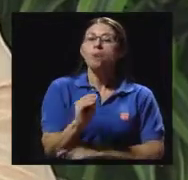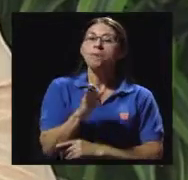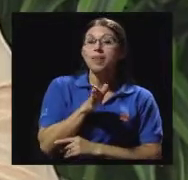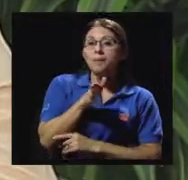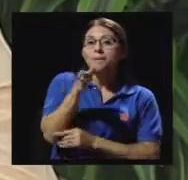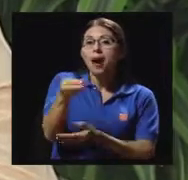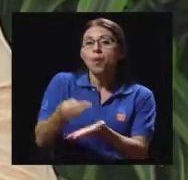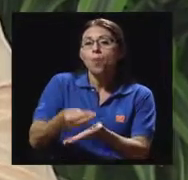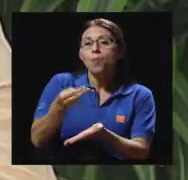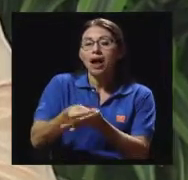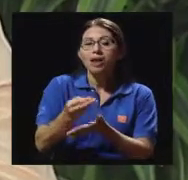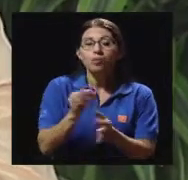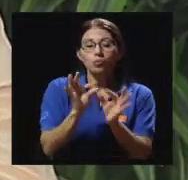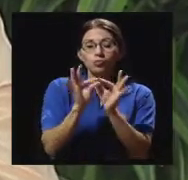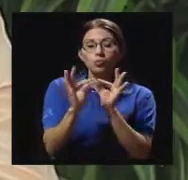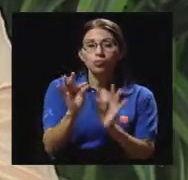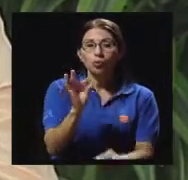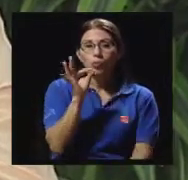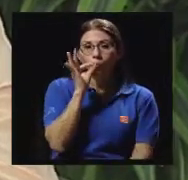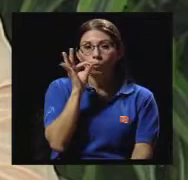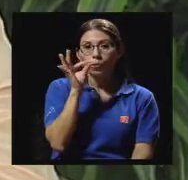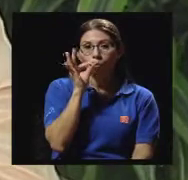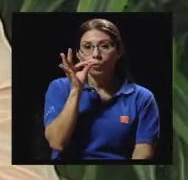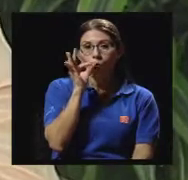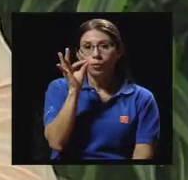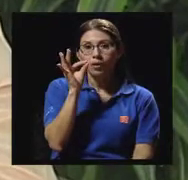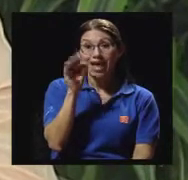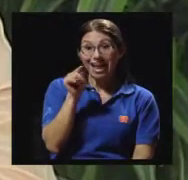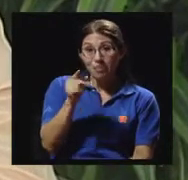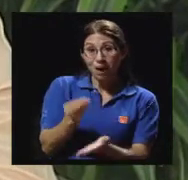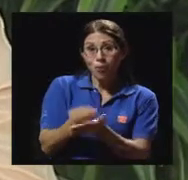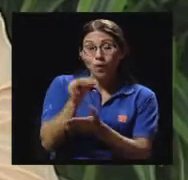donde un distribuidor, generalmente le van a ofrecer otra